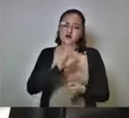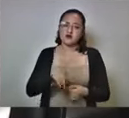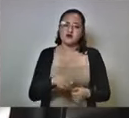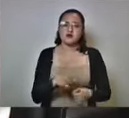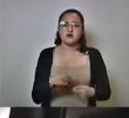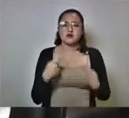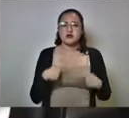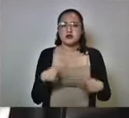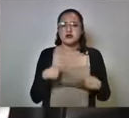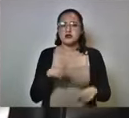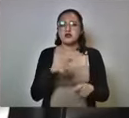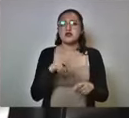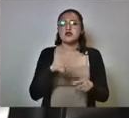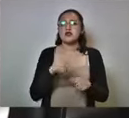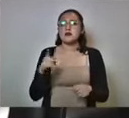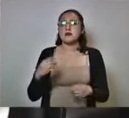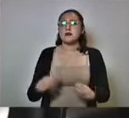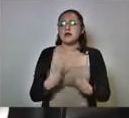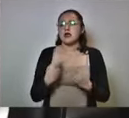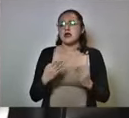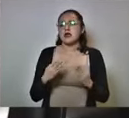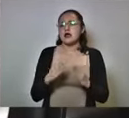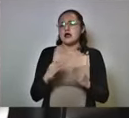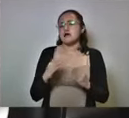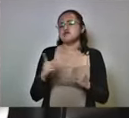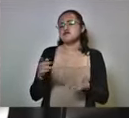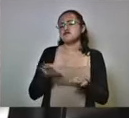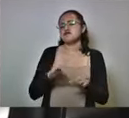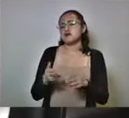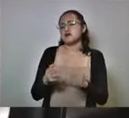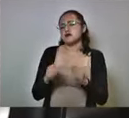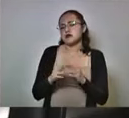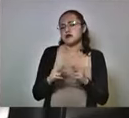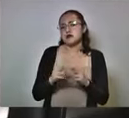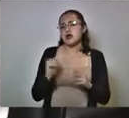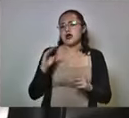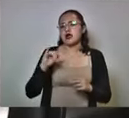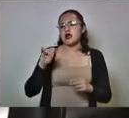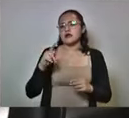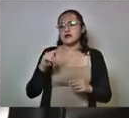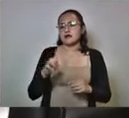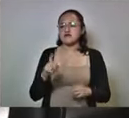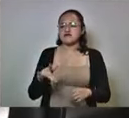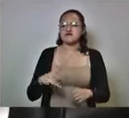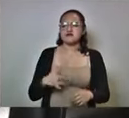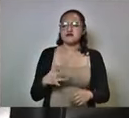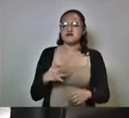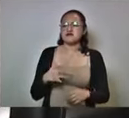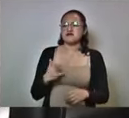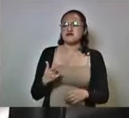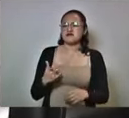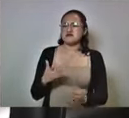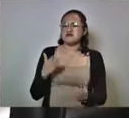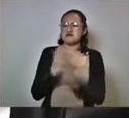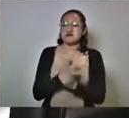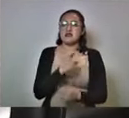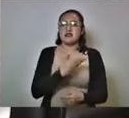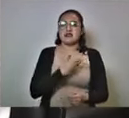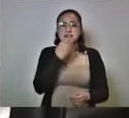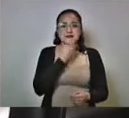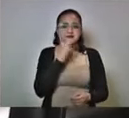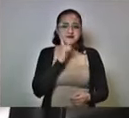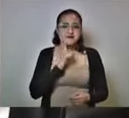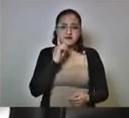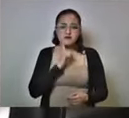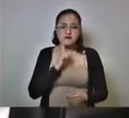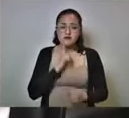persona residente de Acajete, ama de casa, de 60 años de edad, que llega 2 días después de iniciado los síntomas, es diabética.